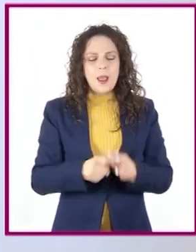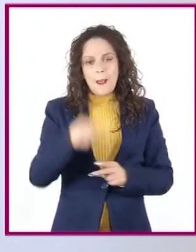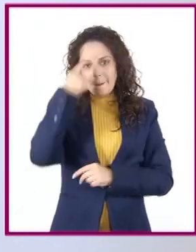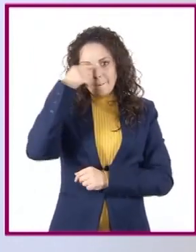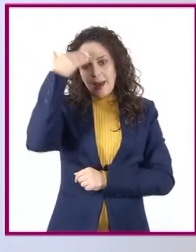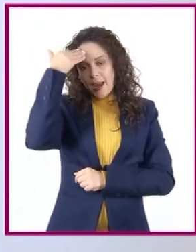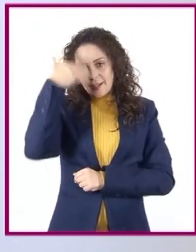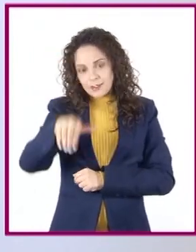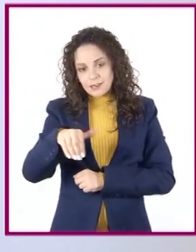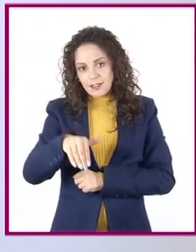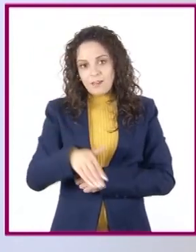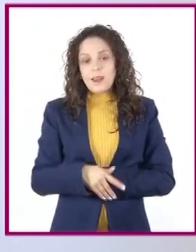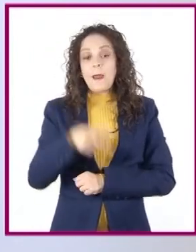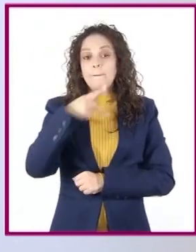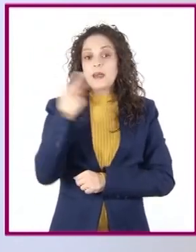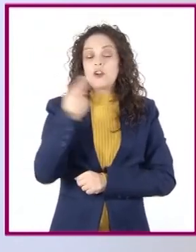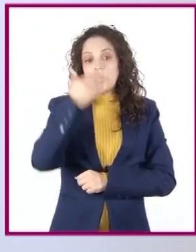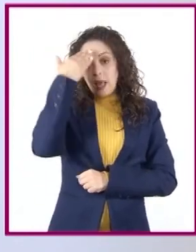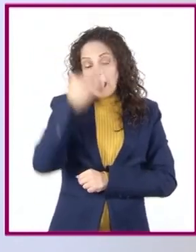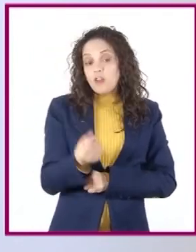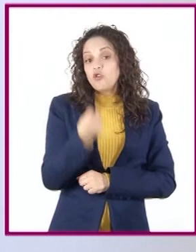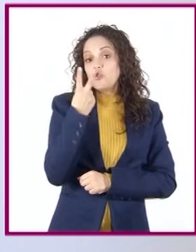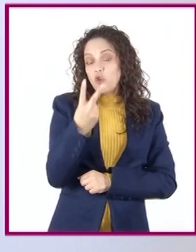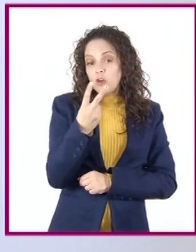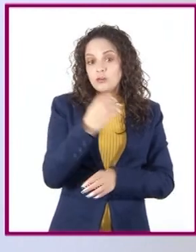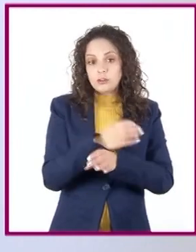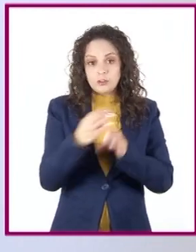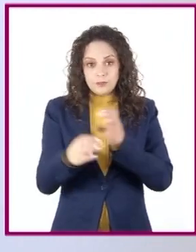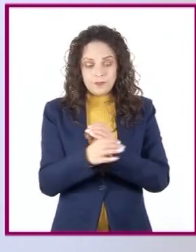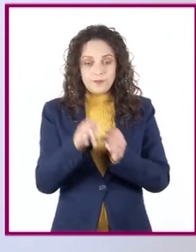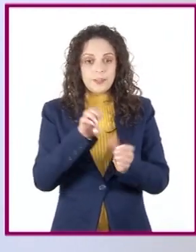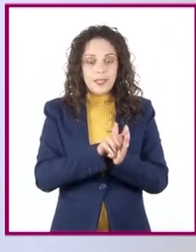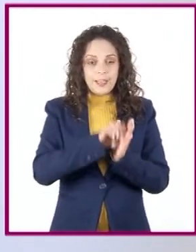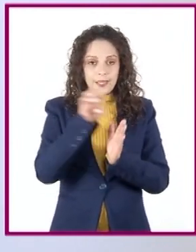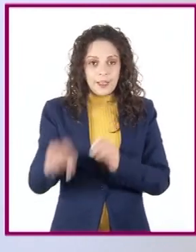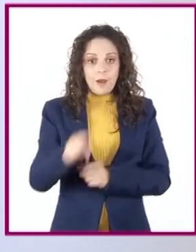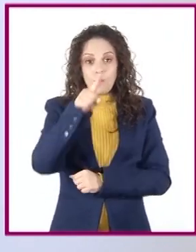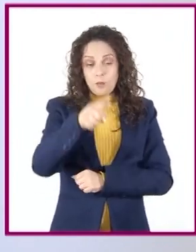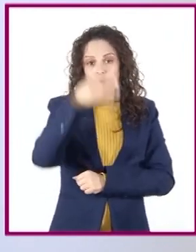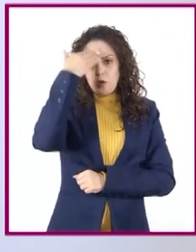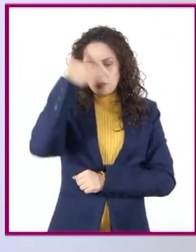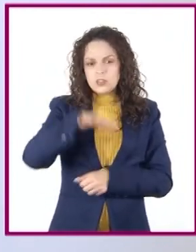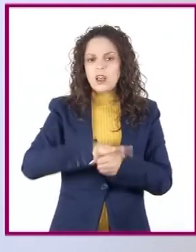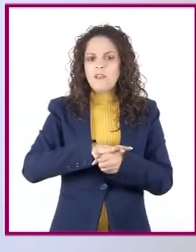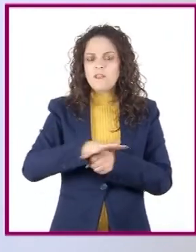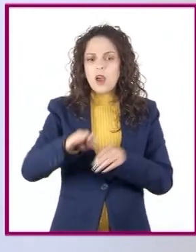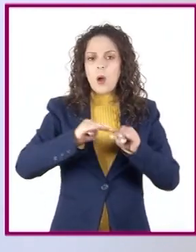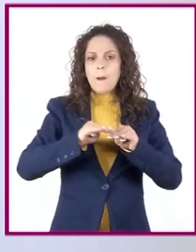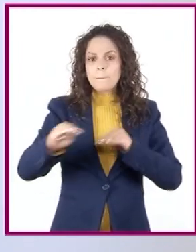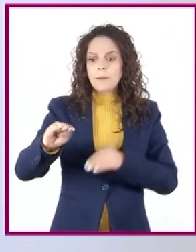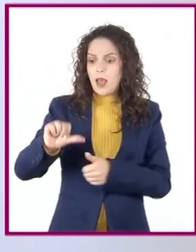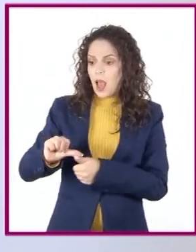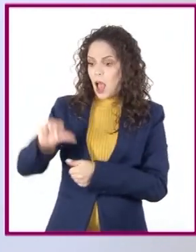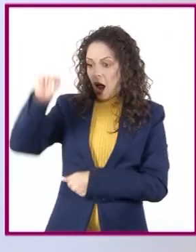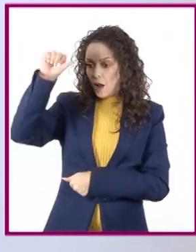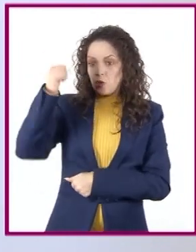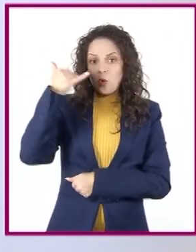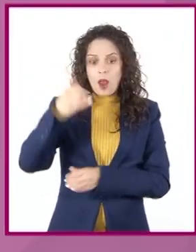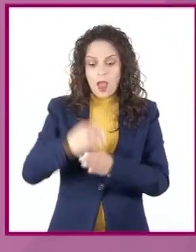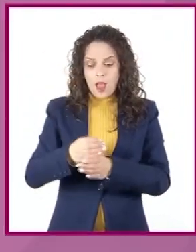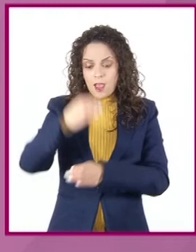al menos 2 medidas. Por ejemplo, si conocen la altura y el volumen, pueden calcular el área de la